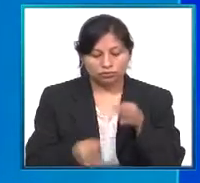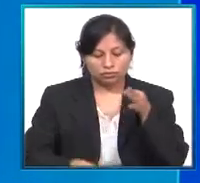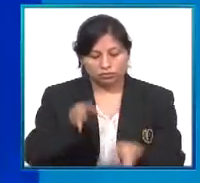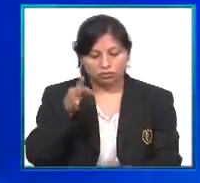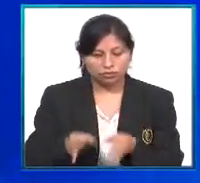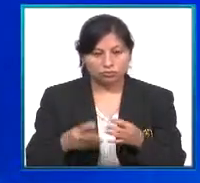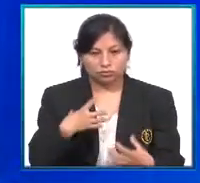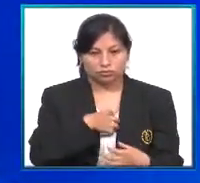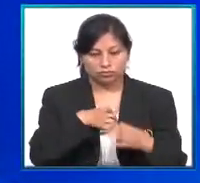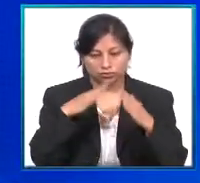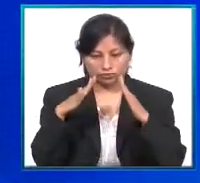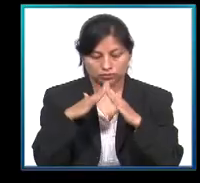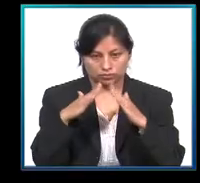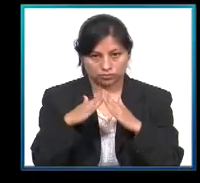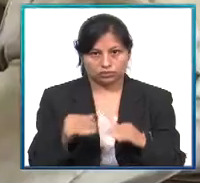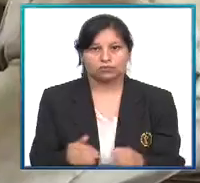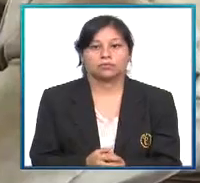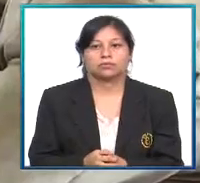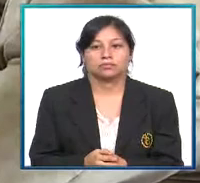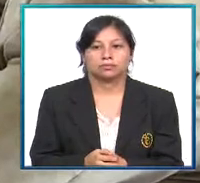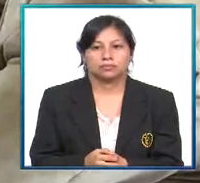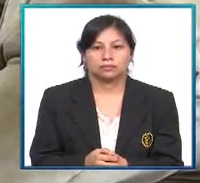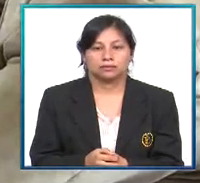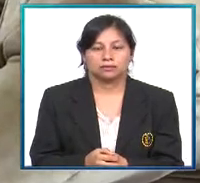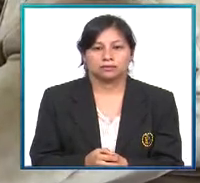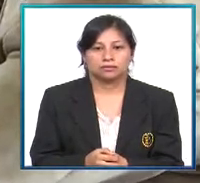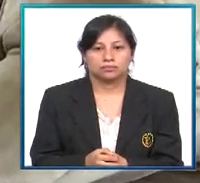sobre sus propiedades.